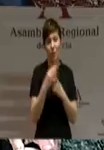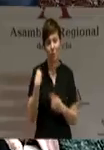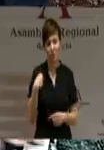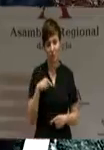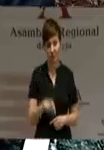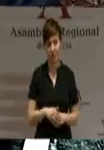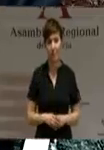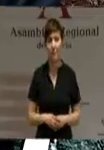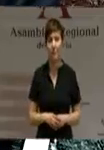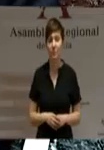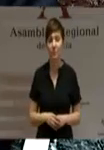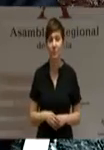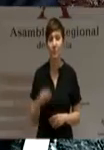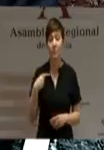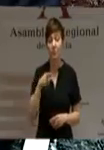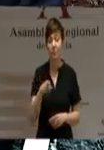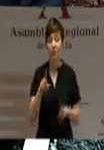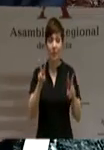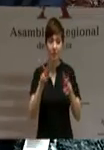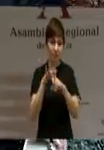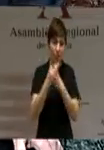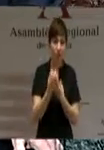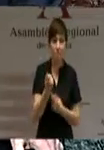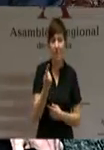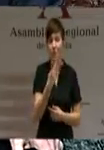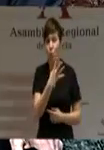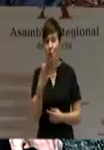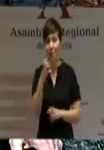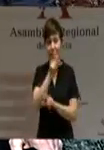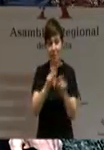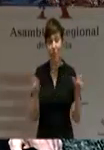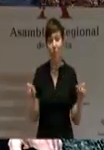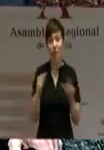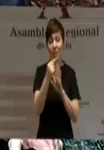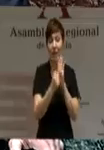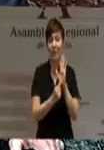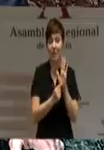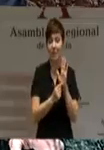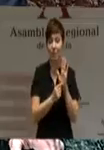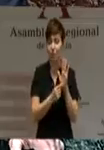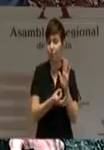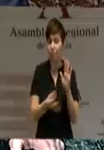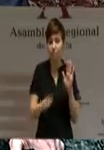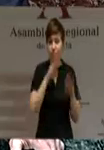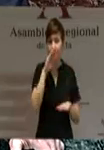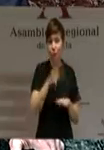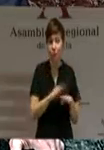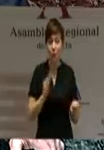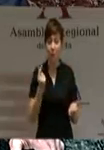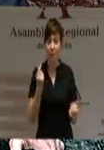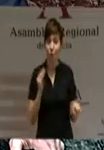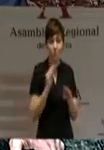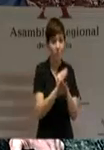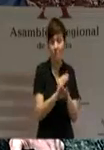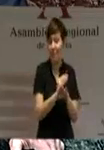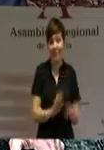A este hecho hay que añadir que 1.400 personas que reúnen los requisitos se quedan sin cobrarla por falta de presupuesto,